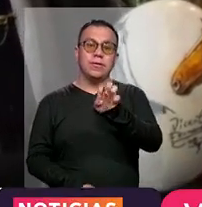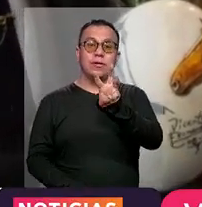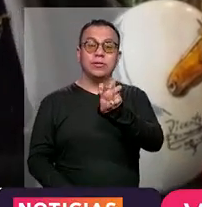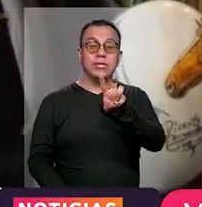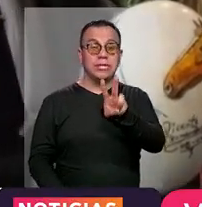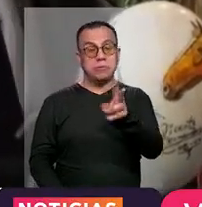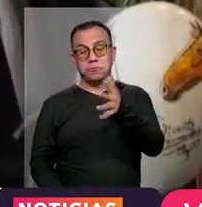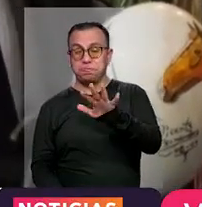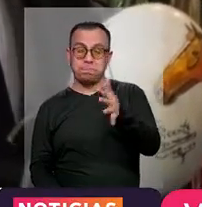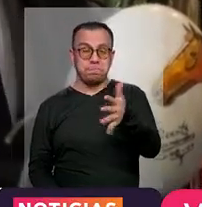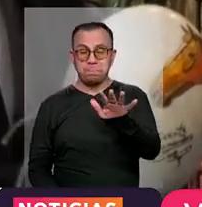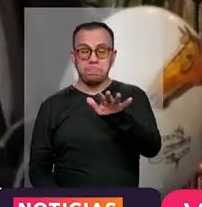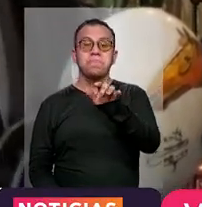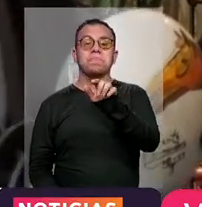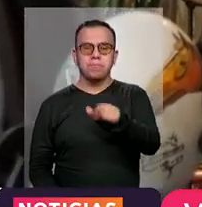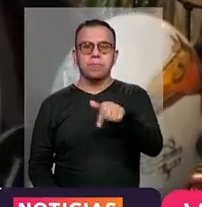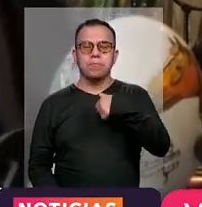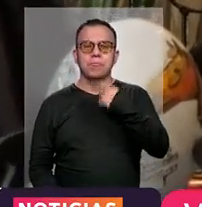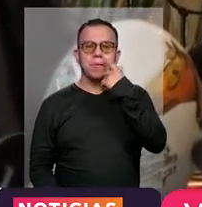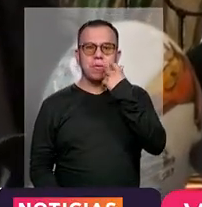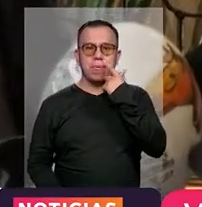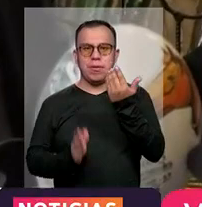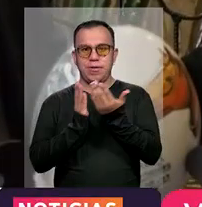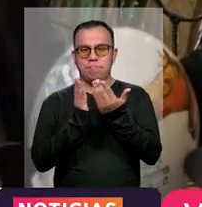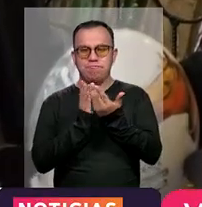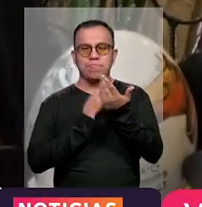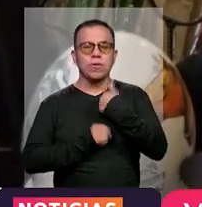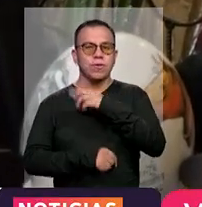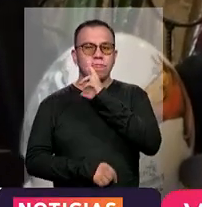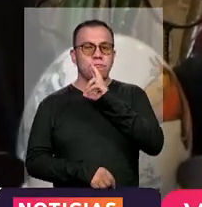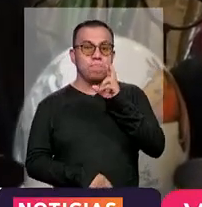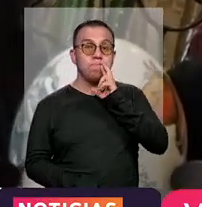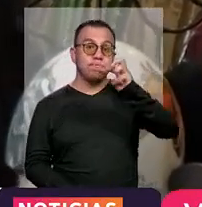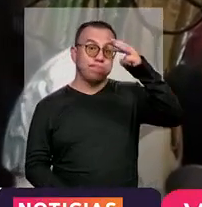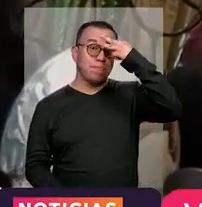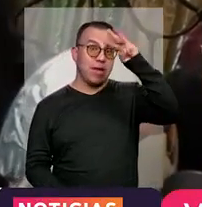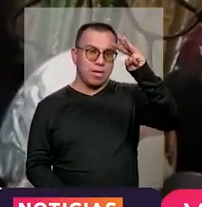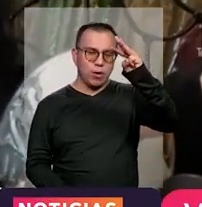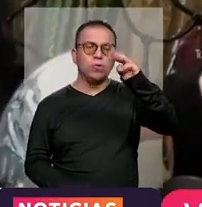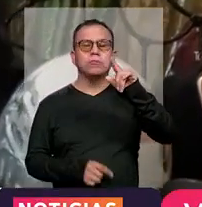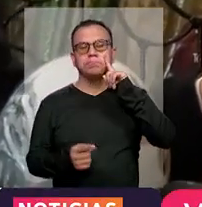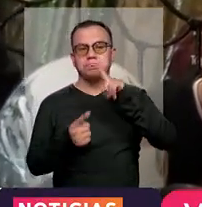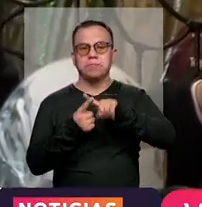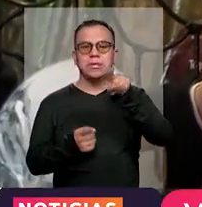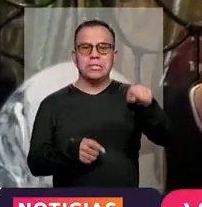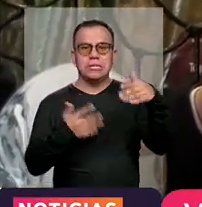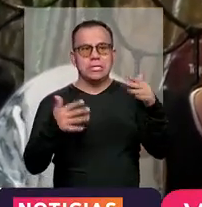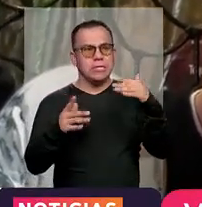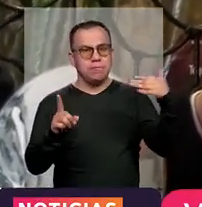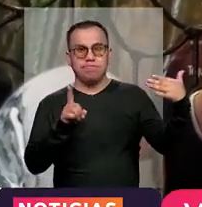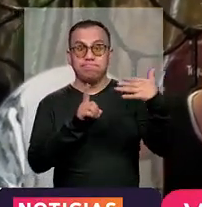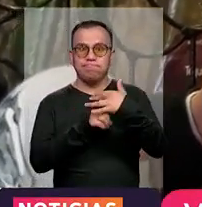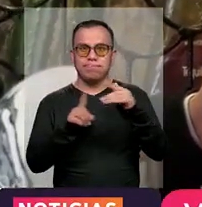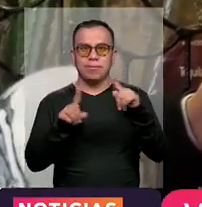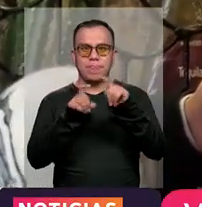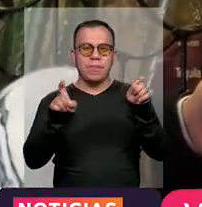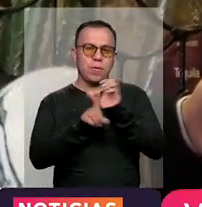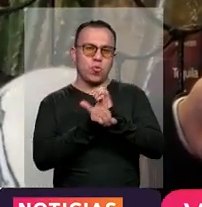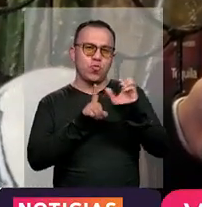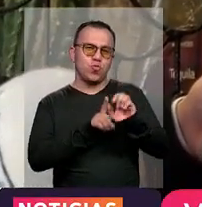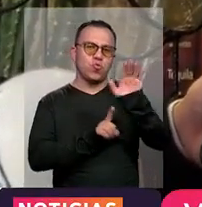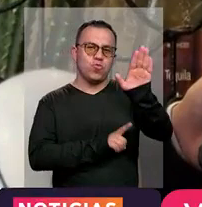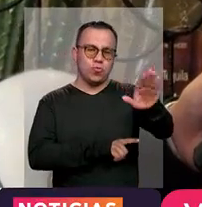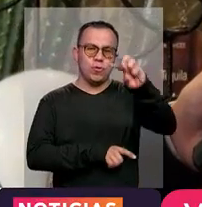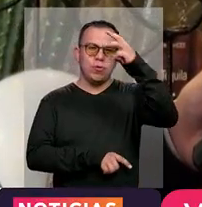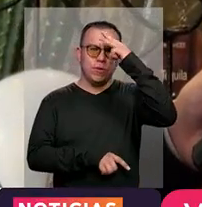aproximadamente mi padre había estudiado gastronomía en méxico y pues siempre muy influenciado a la cultura mexicana